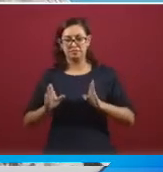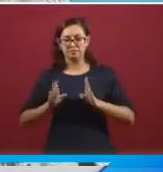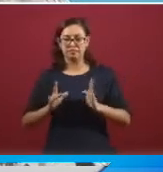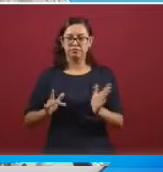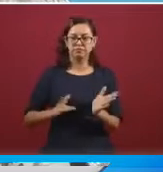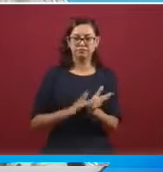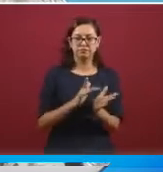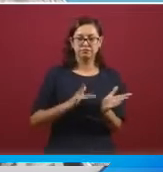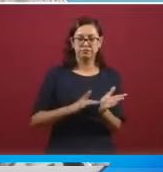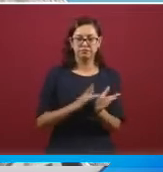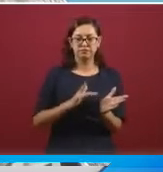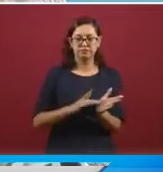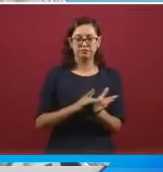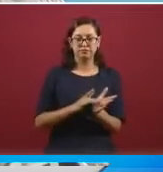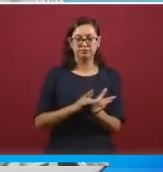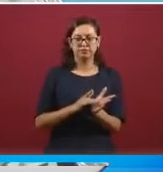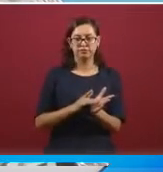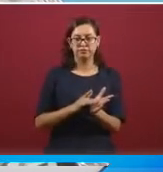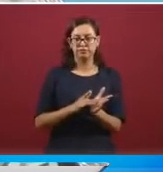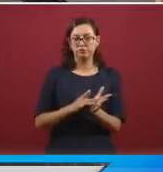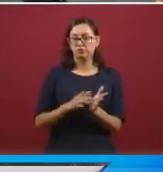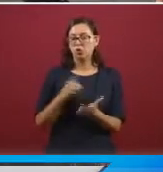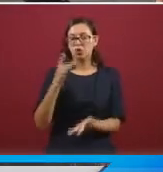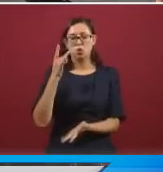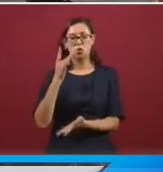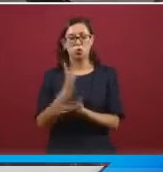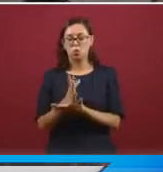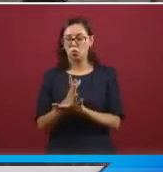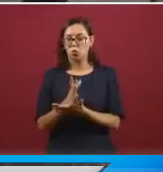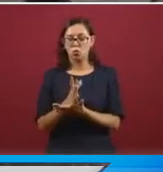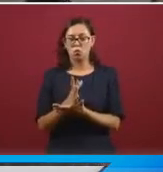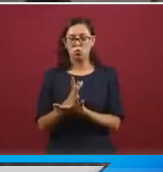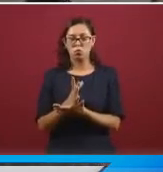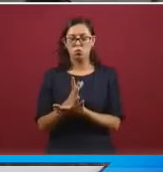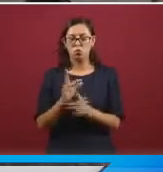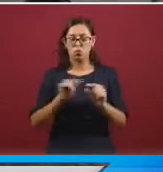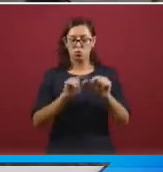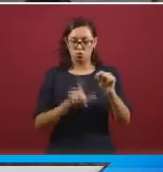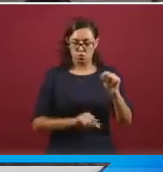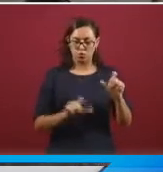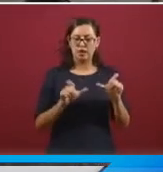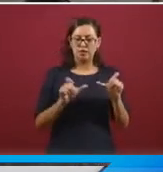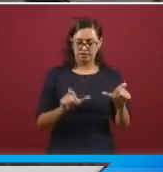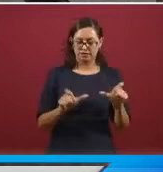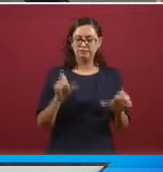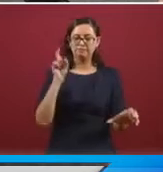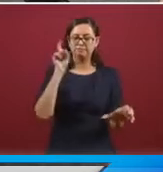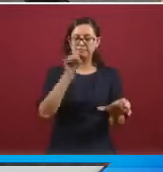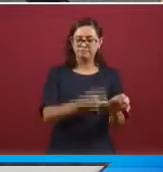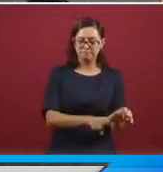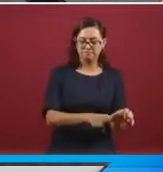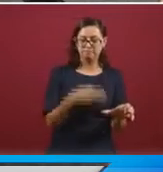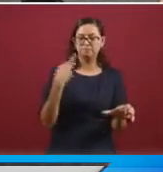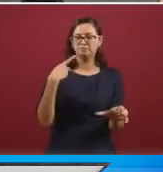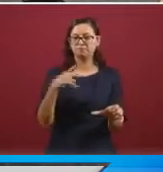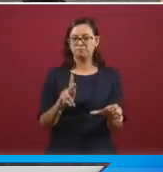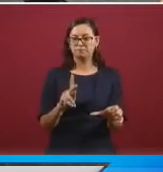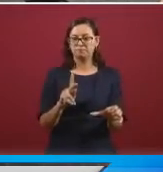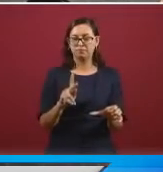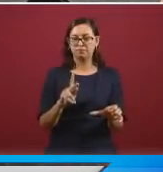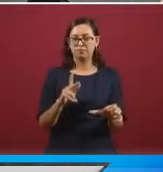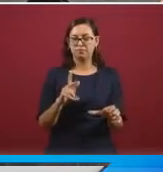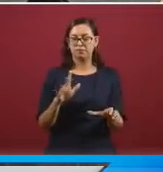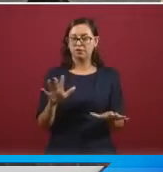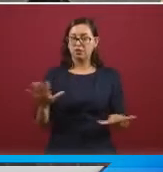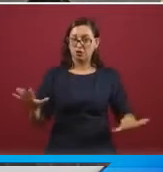de elementos desplegados contrasta significativamente con los 10,000 elementos de la Policía Federal destinada a la seguridad pública. La